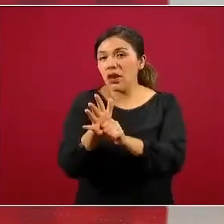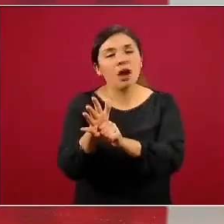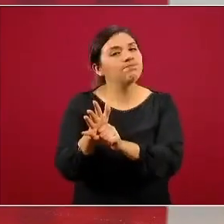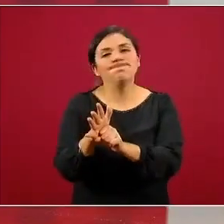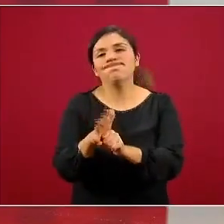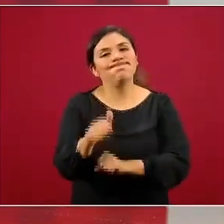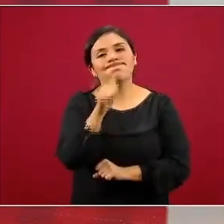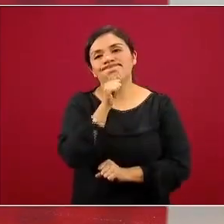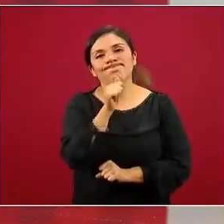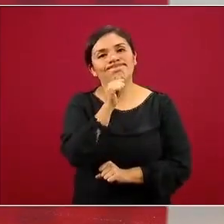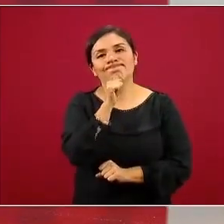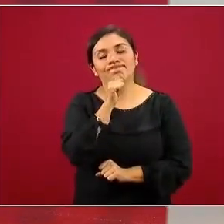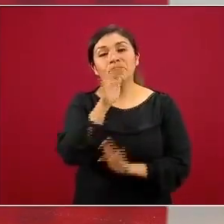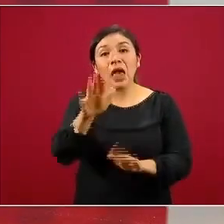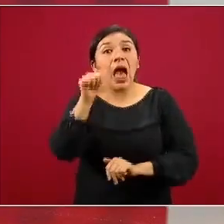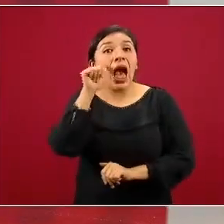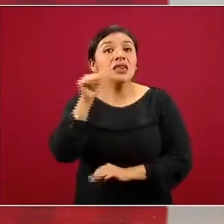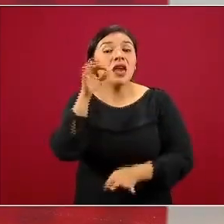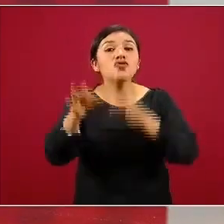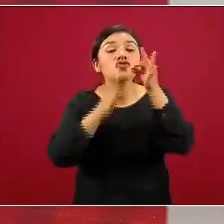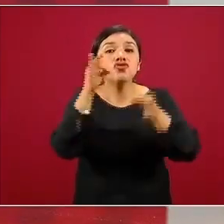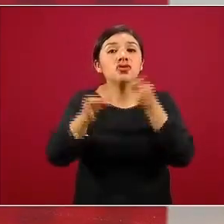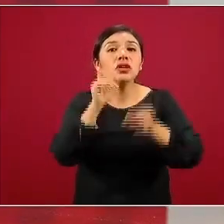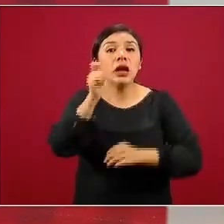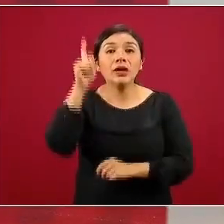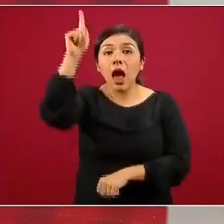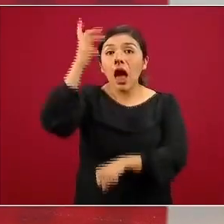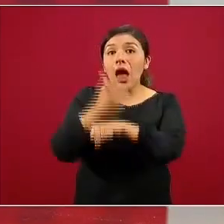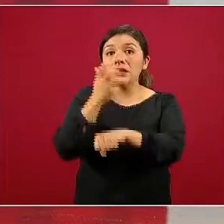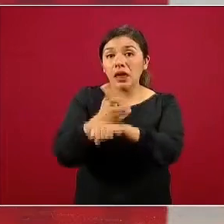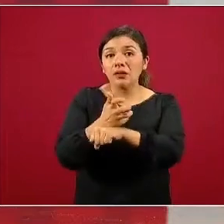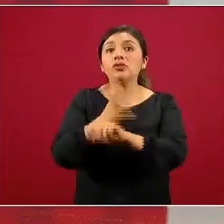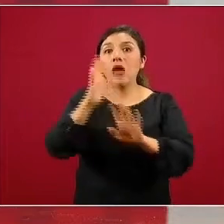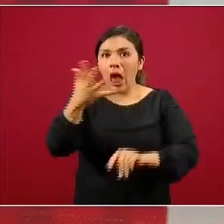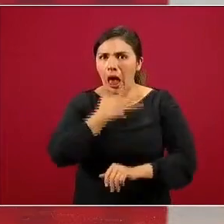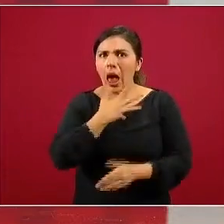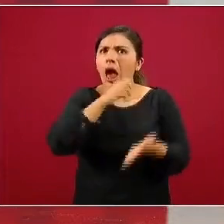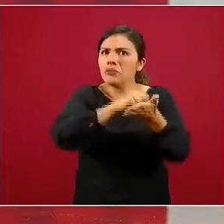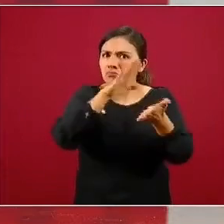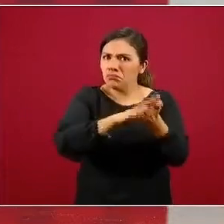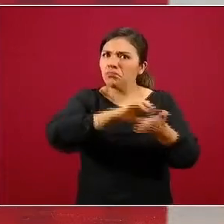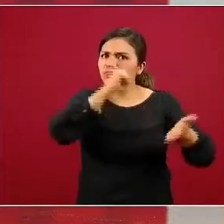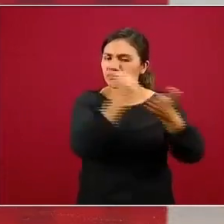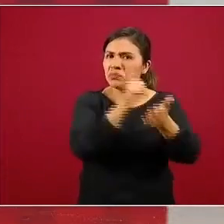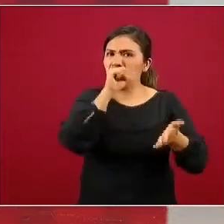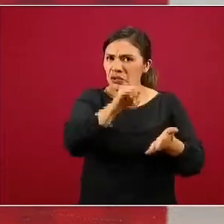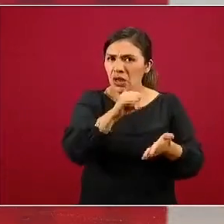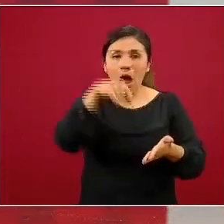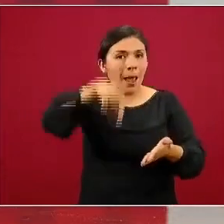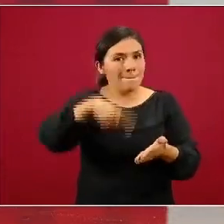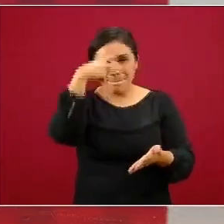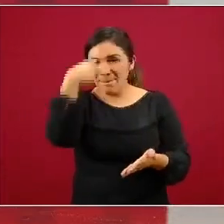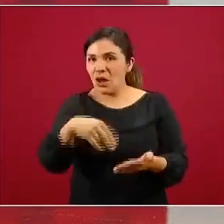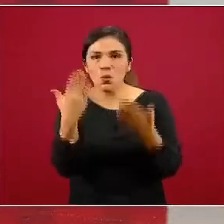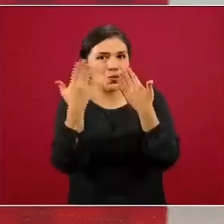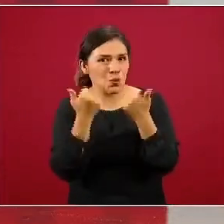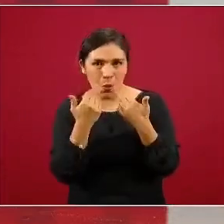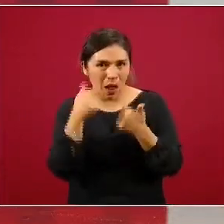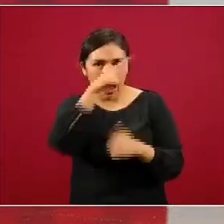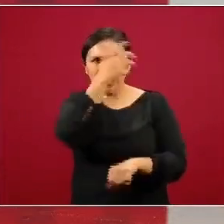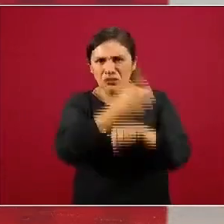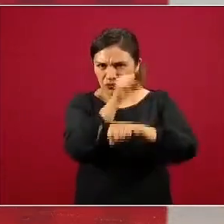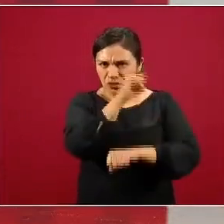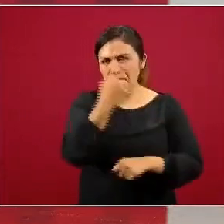COVID o contra COVID. Ayer la noticia fue que en Estados Unidos, donde tiene registro sanitario, en México no tiene registro